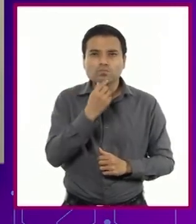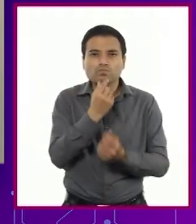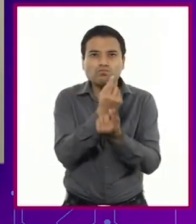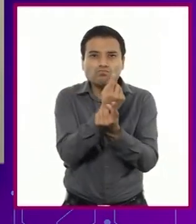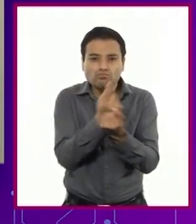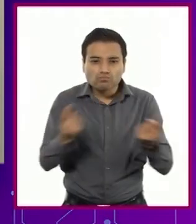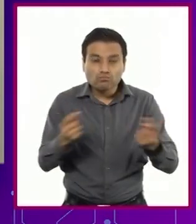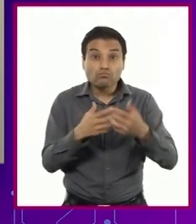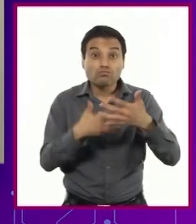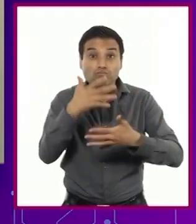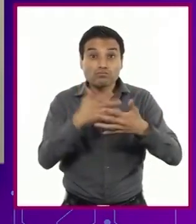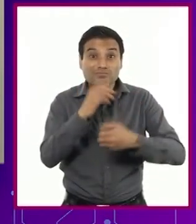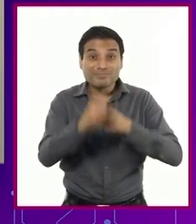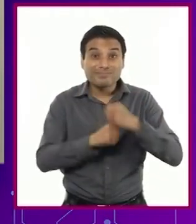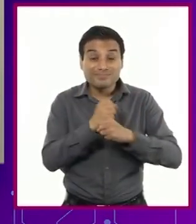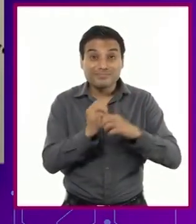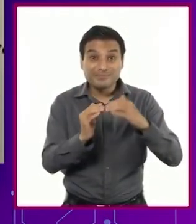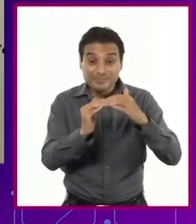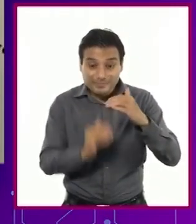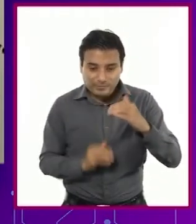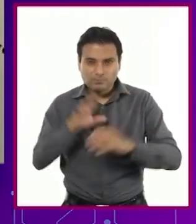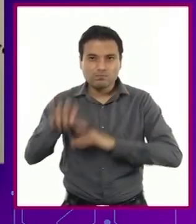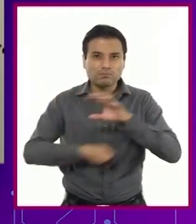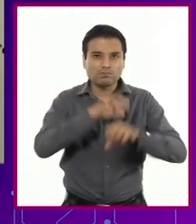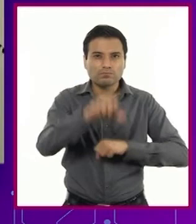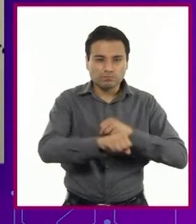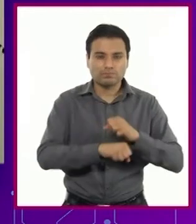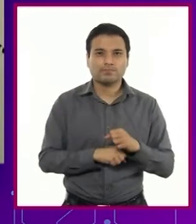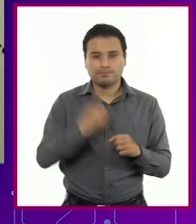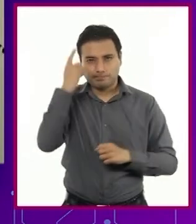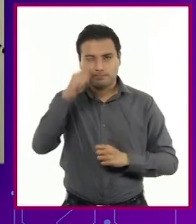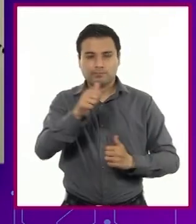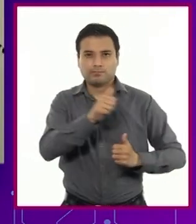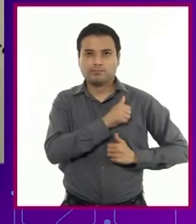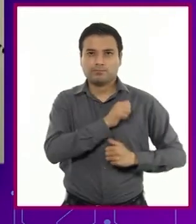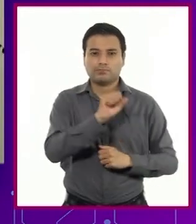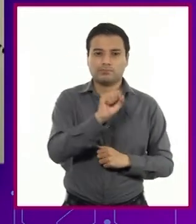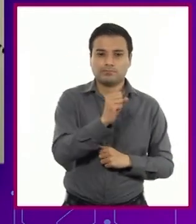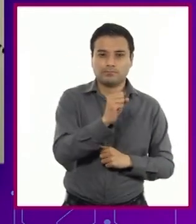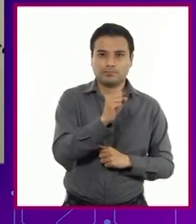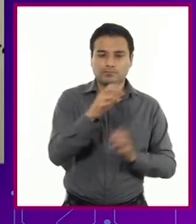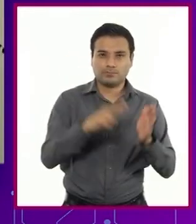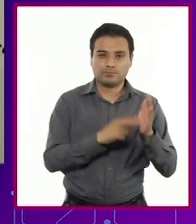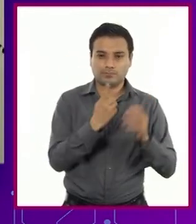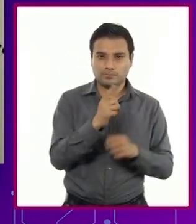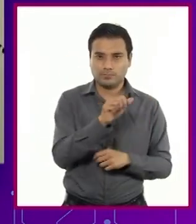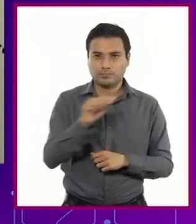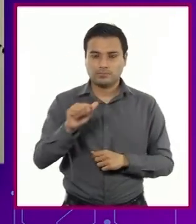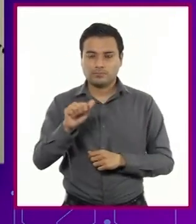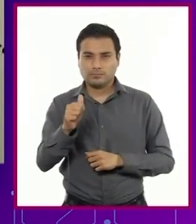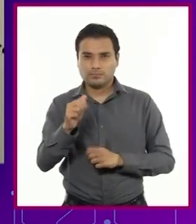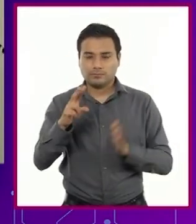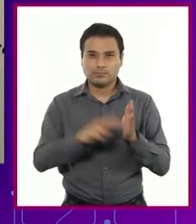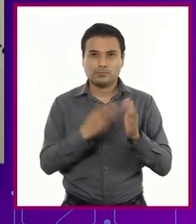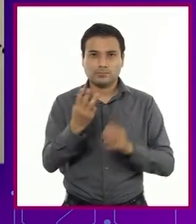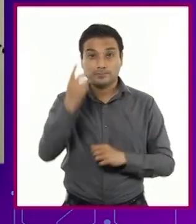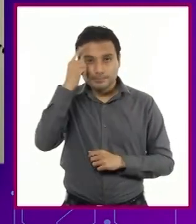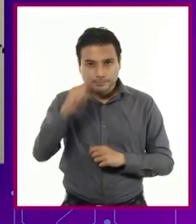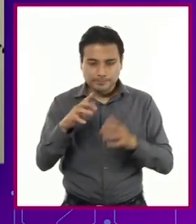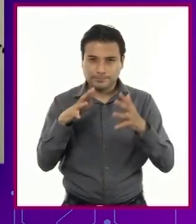de 15 años de edad entre septiembre de 2001 y agosto de 2003 para combatir en la